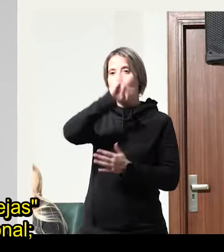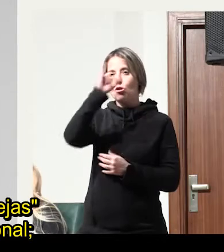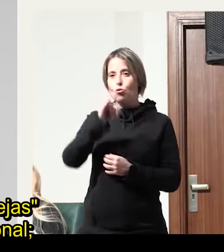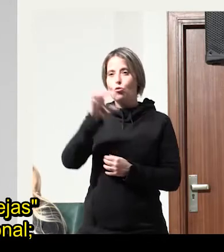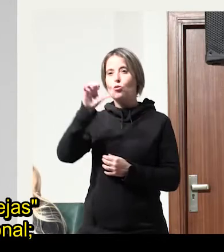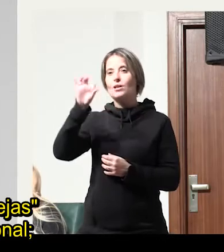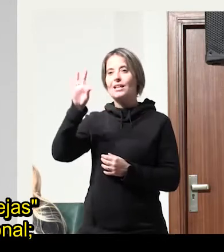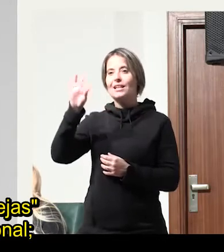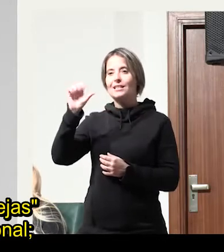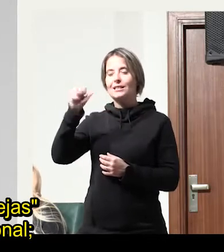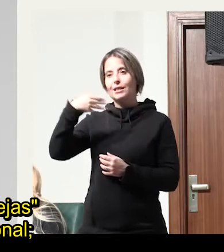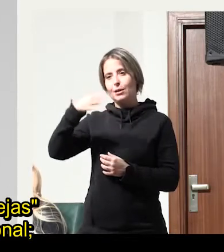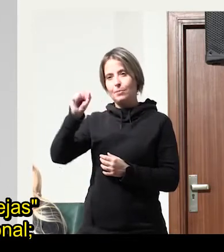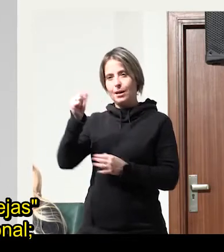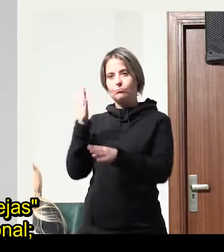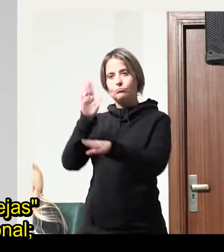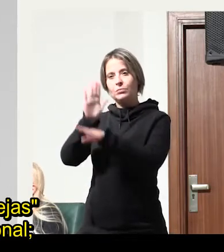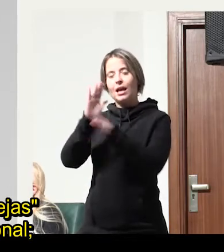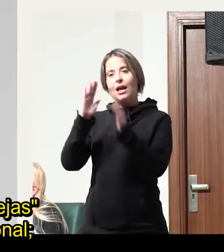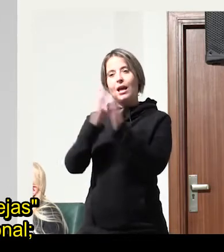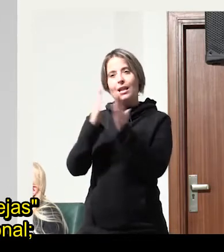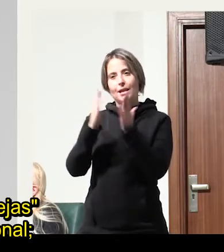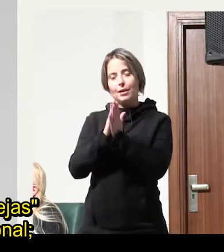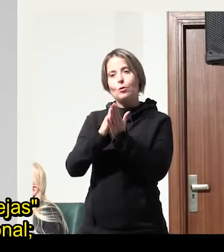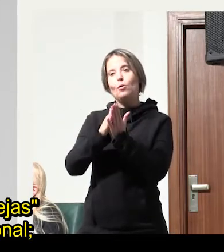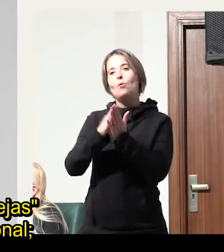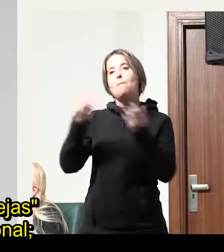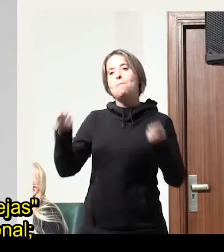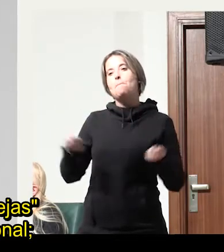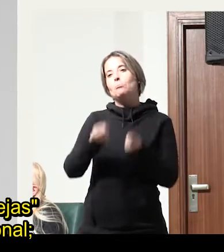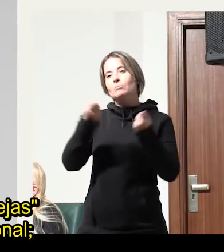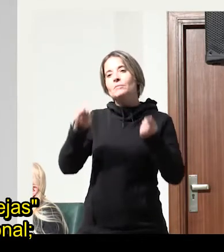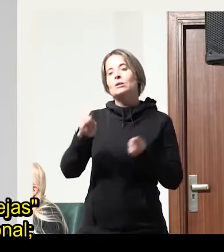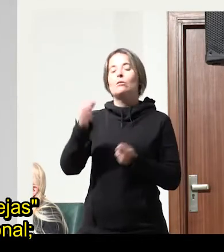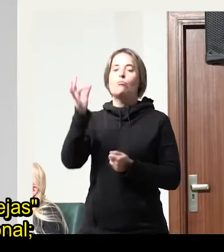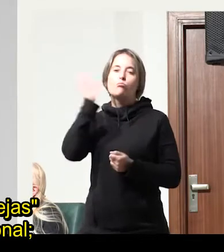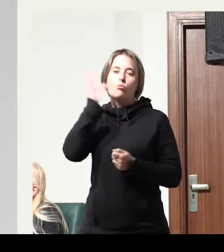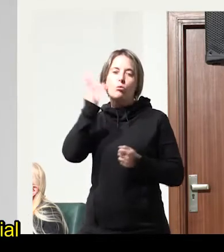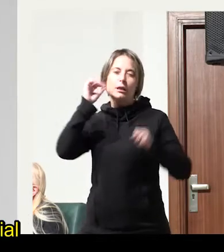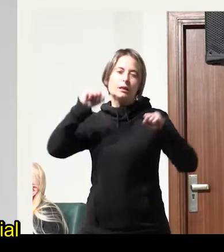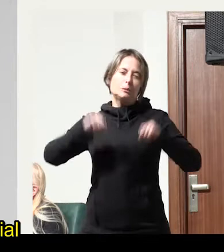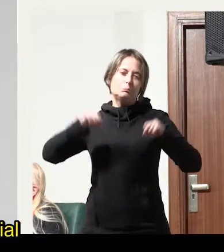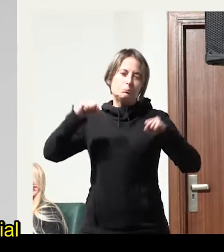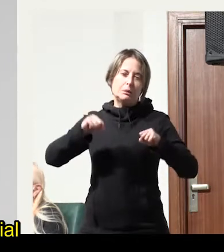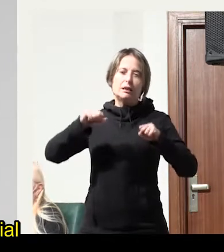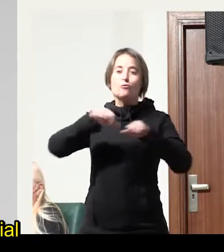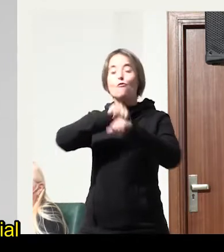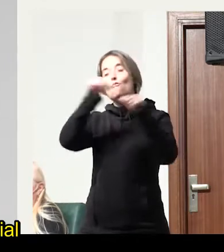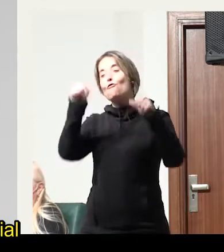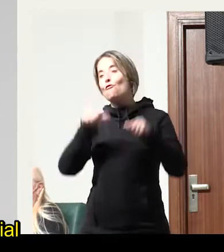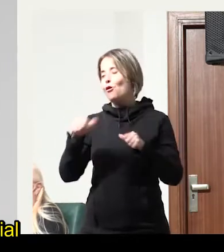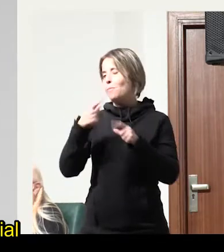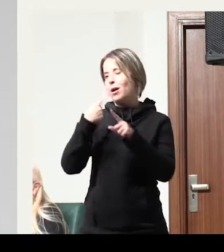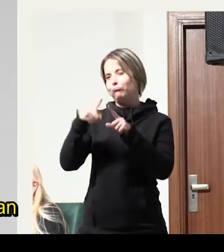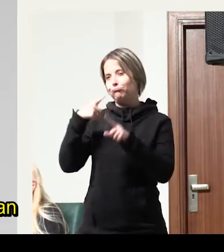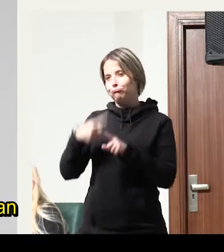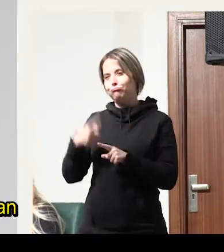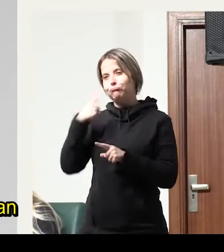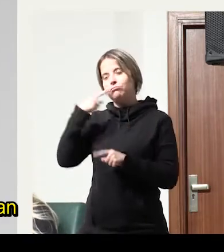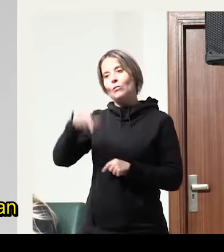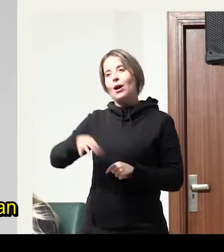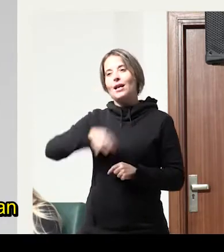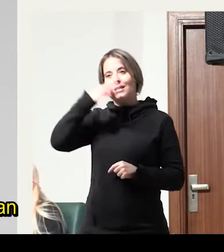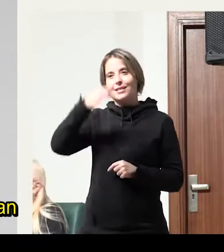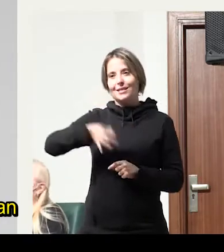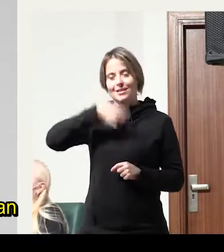libro El manifiesto de las mujeres viejas, de una manera poco convencional, a través de una charla coloquial con